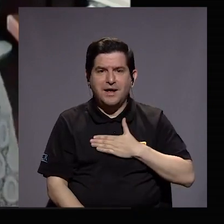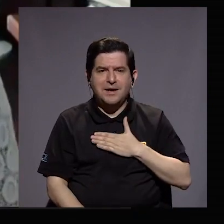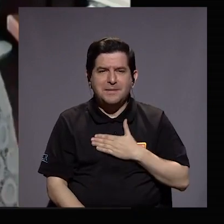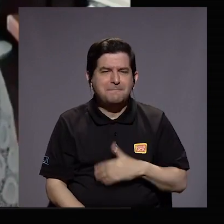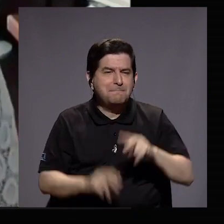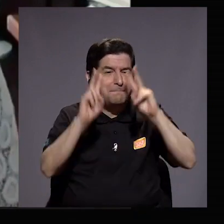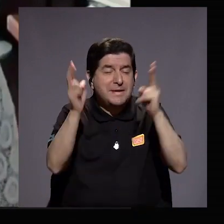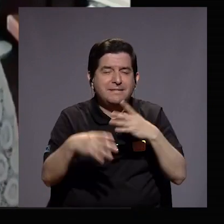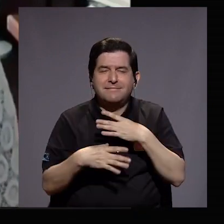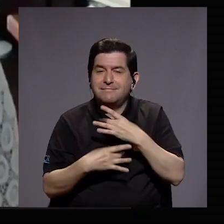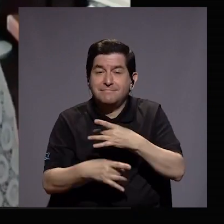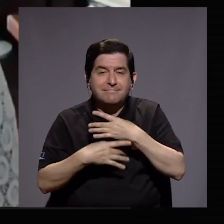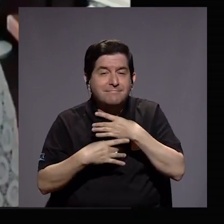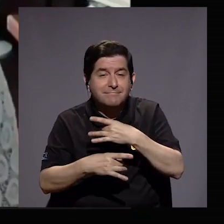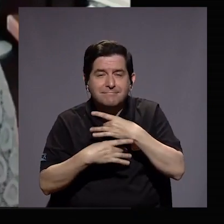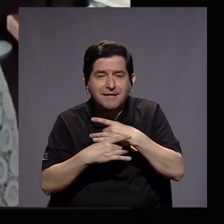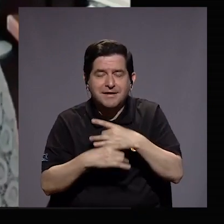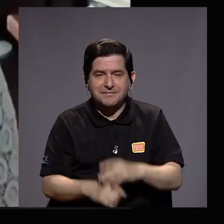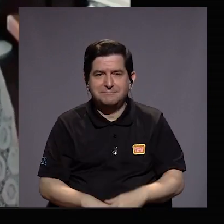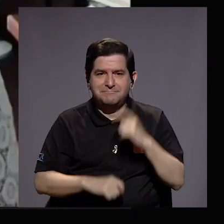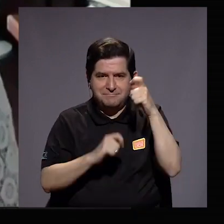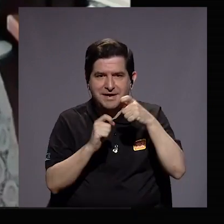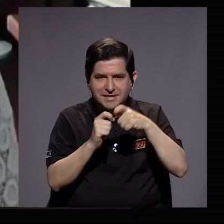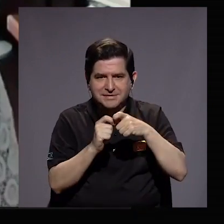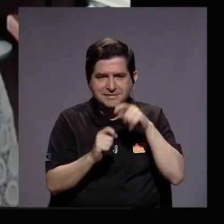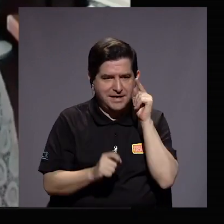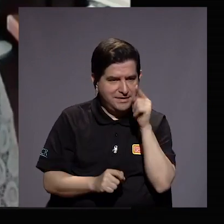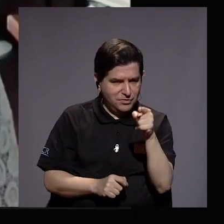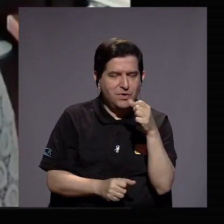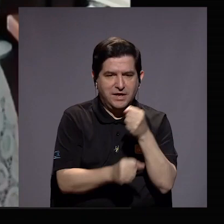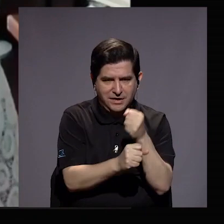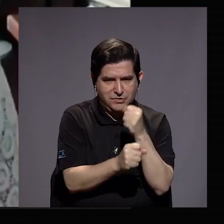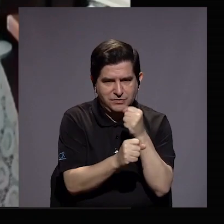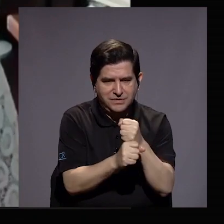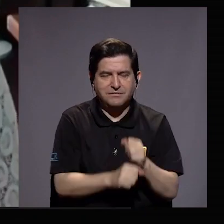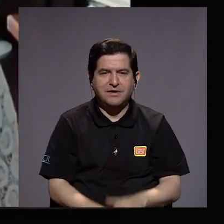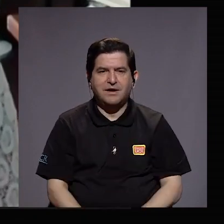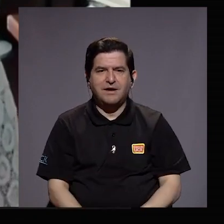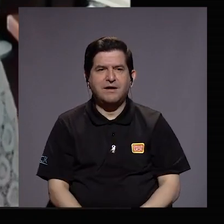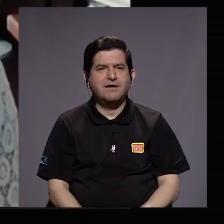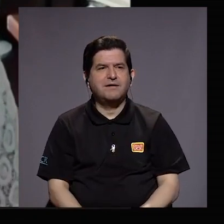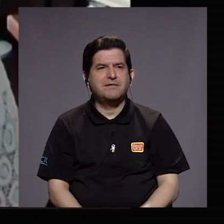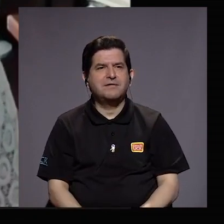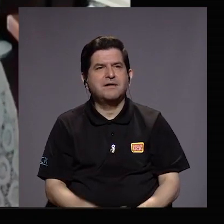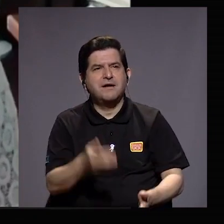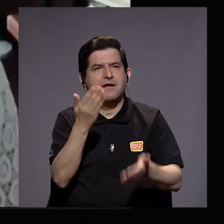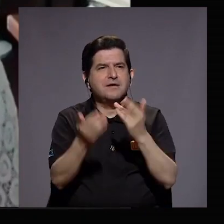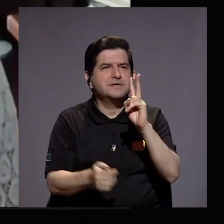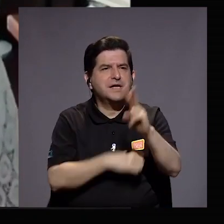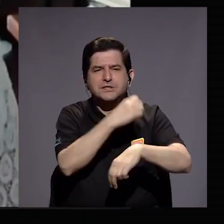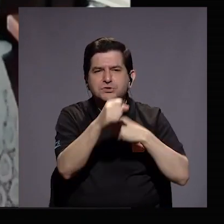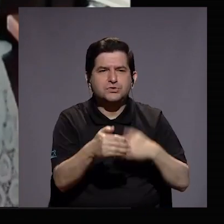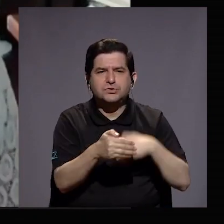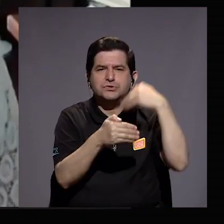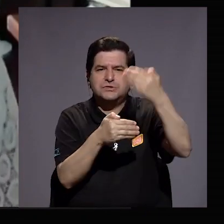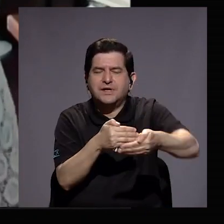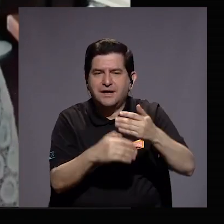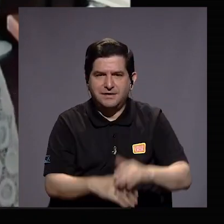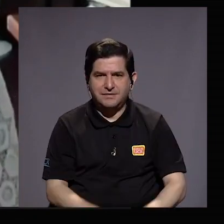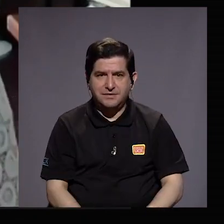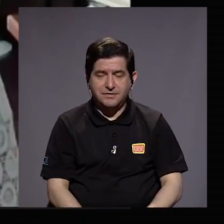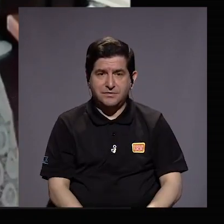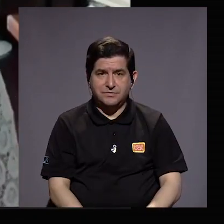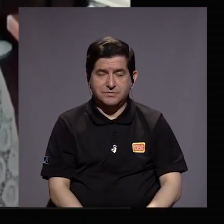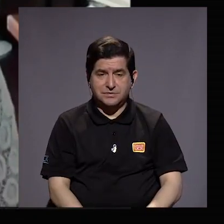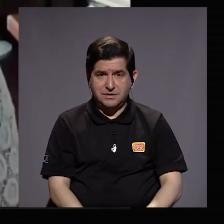la materia también que a mí me gustaba estar trabajando precisamente en ella, y al cabo de unos 2